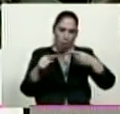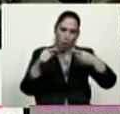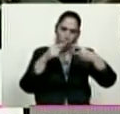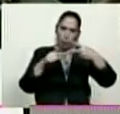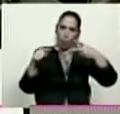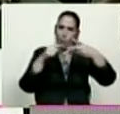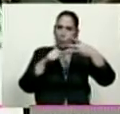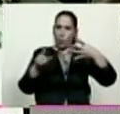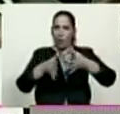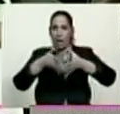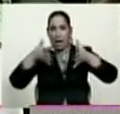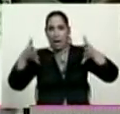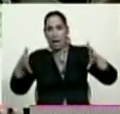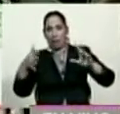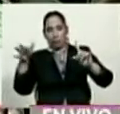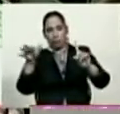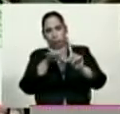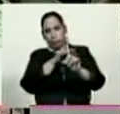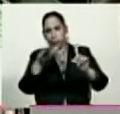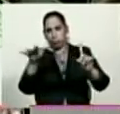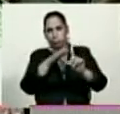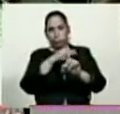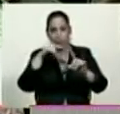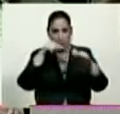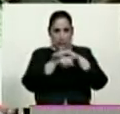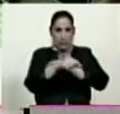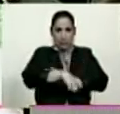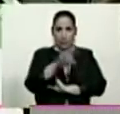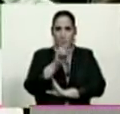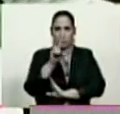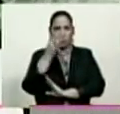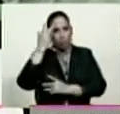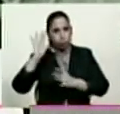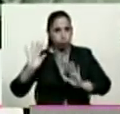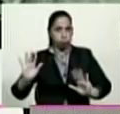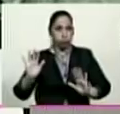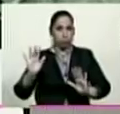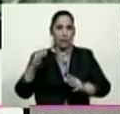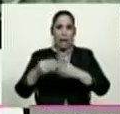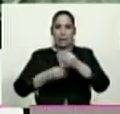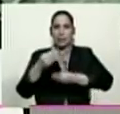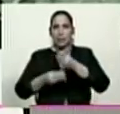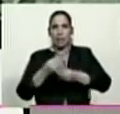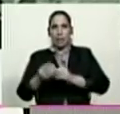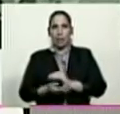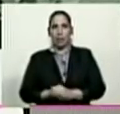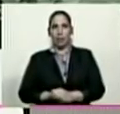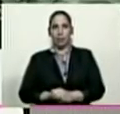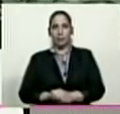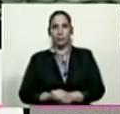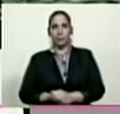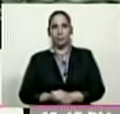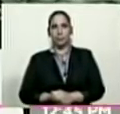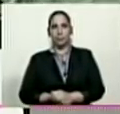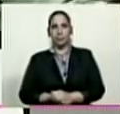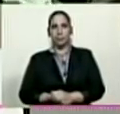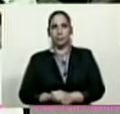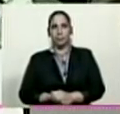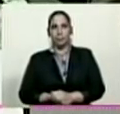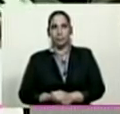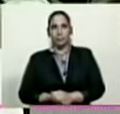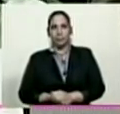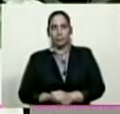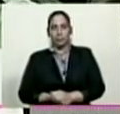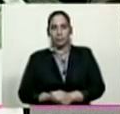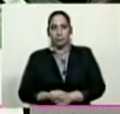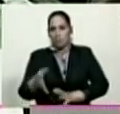Una gran provocación interna que pretendía provocar, valga la expresión, una